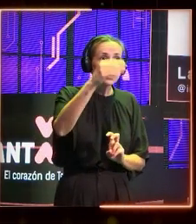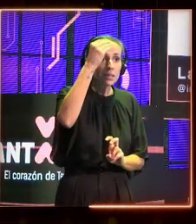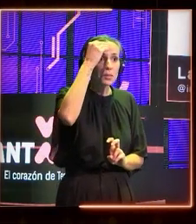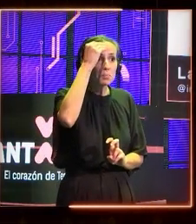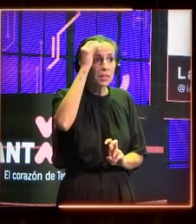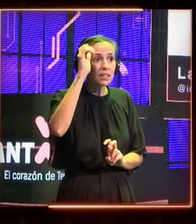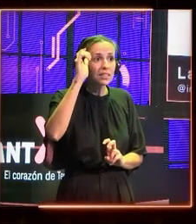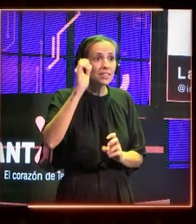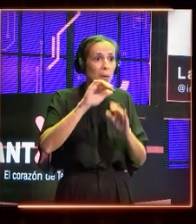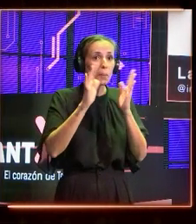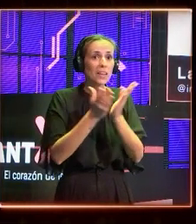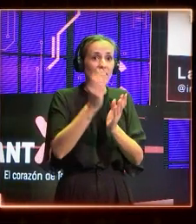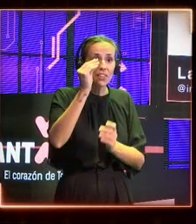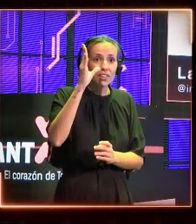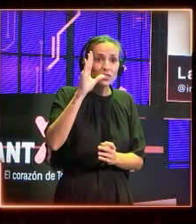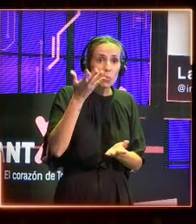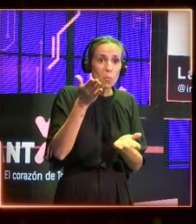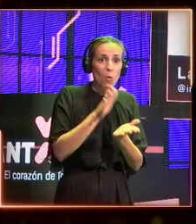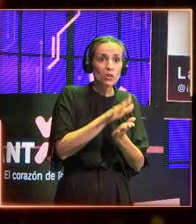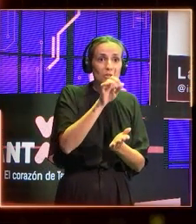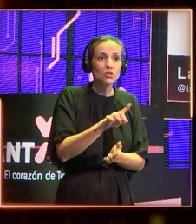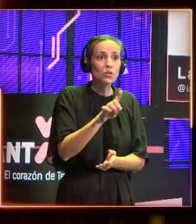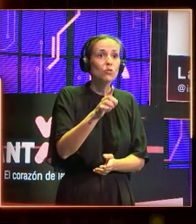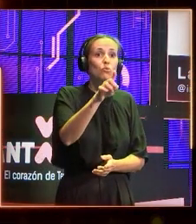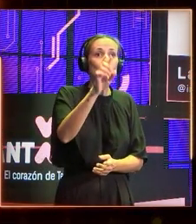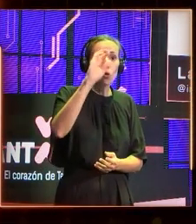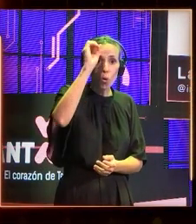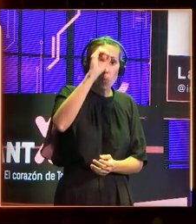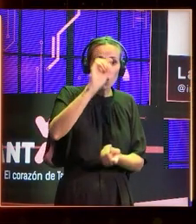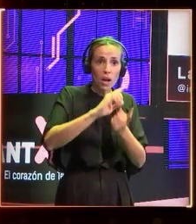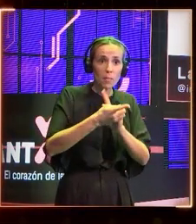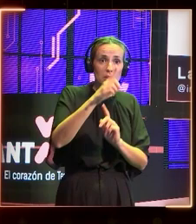opinión la persona que creía que había muerto